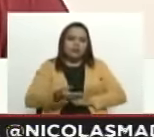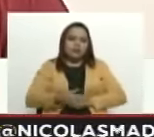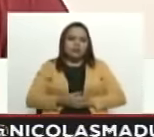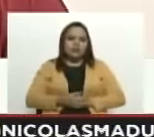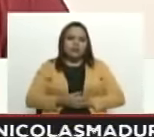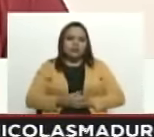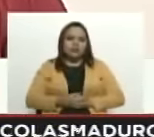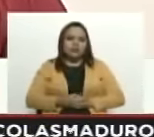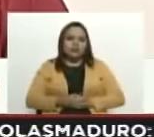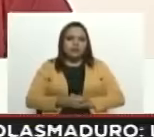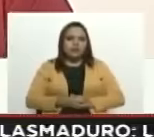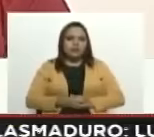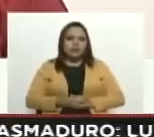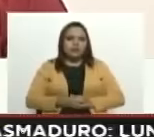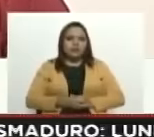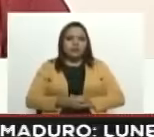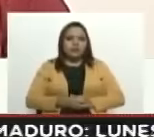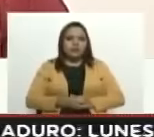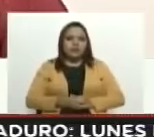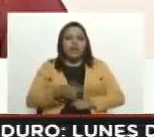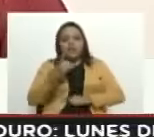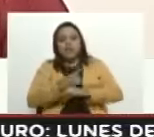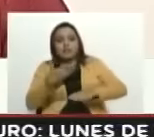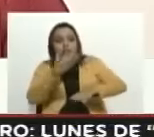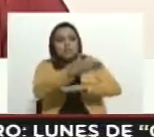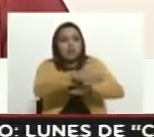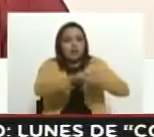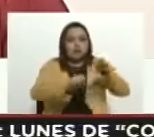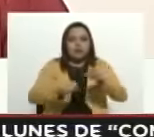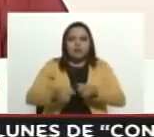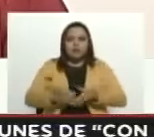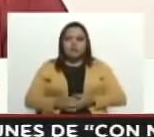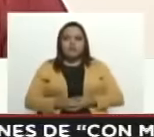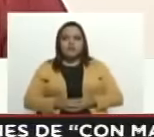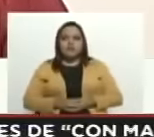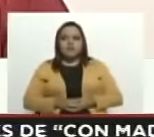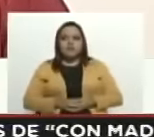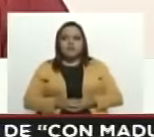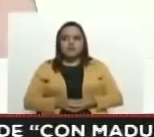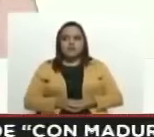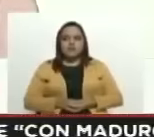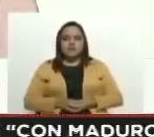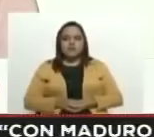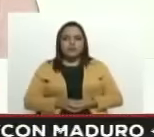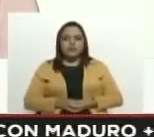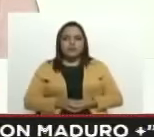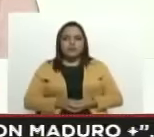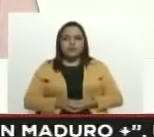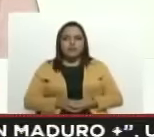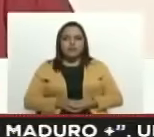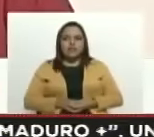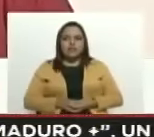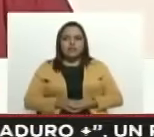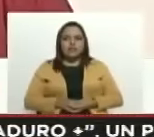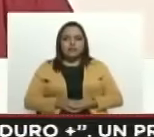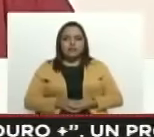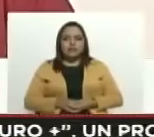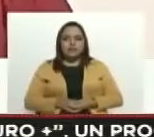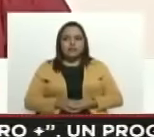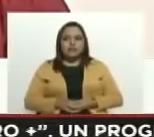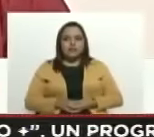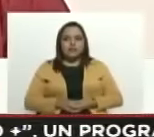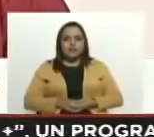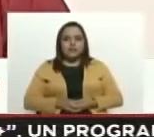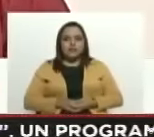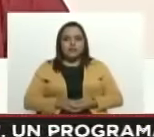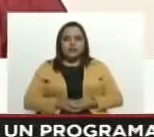No. Tienen que salir al mercado a comprar. Criminal, las sanciones son criminales. Con respecto a la